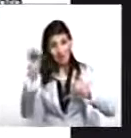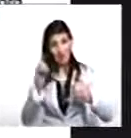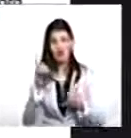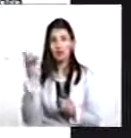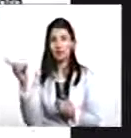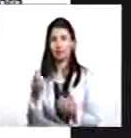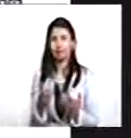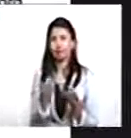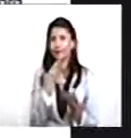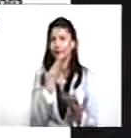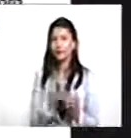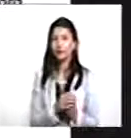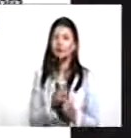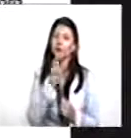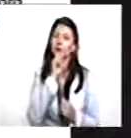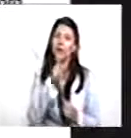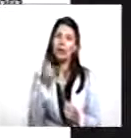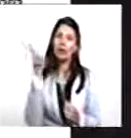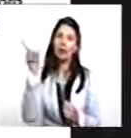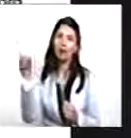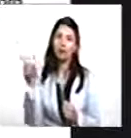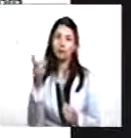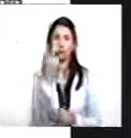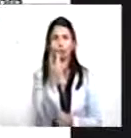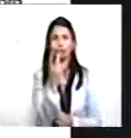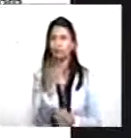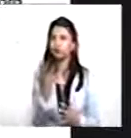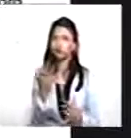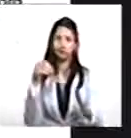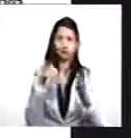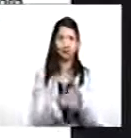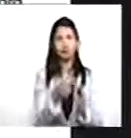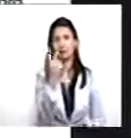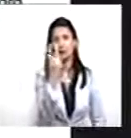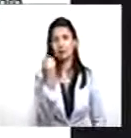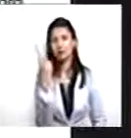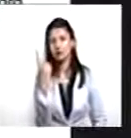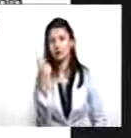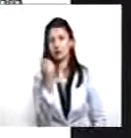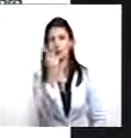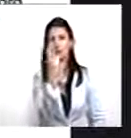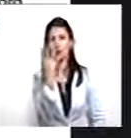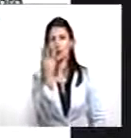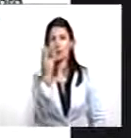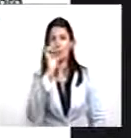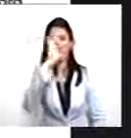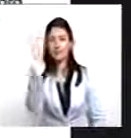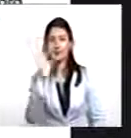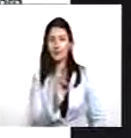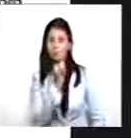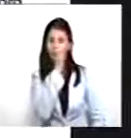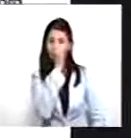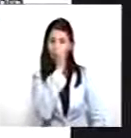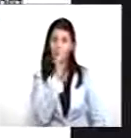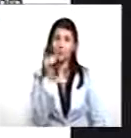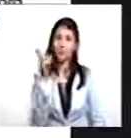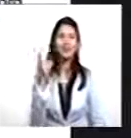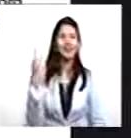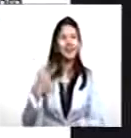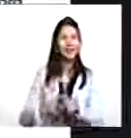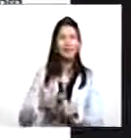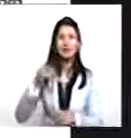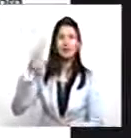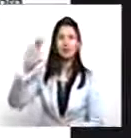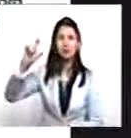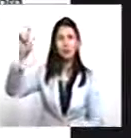comerciales, están volviendo a llegar al 22 o al 24. Estuvieron, cuando estaba la Houston Industries of